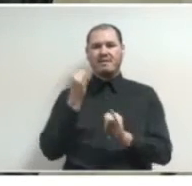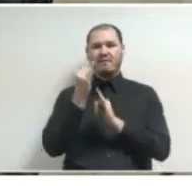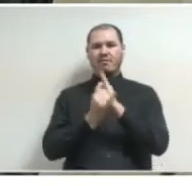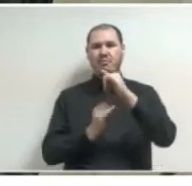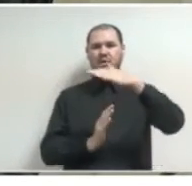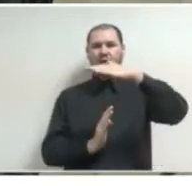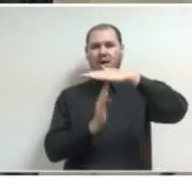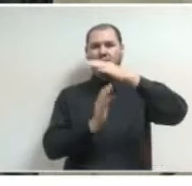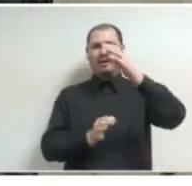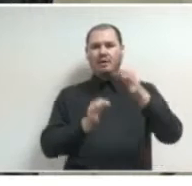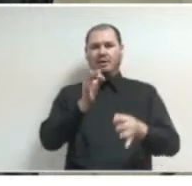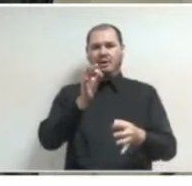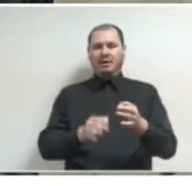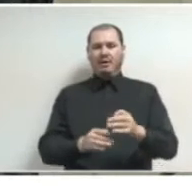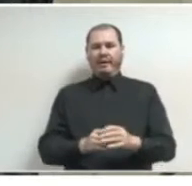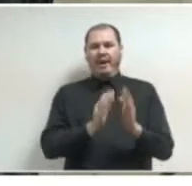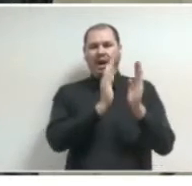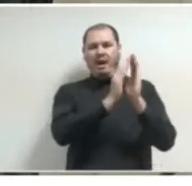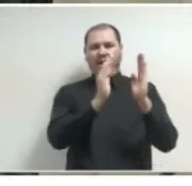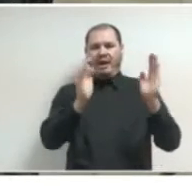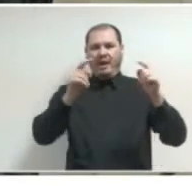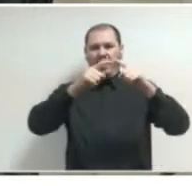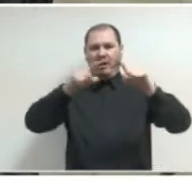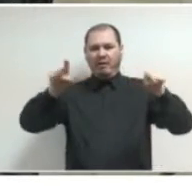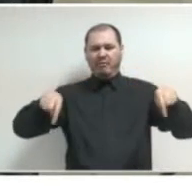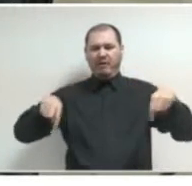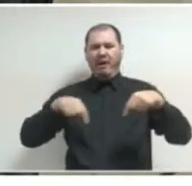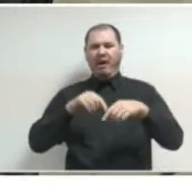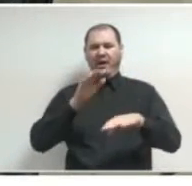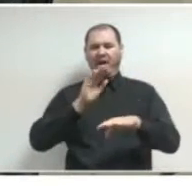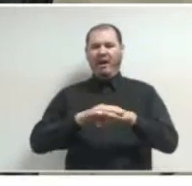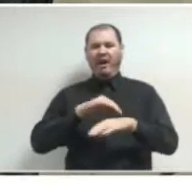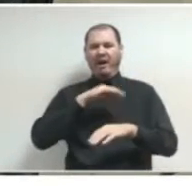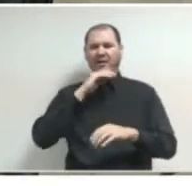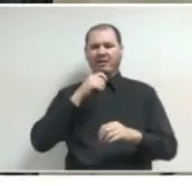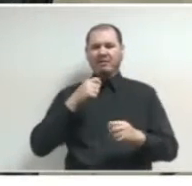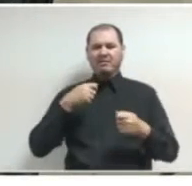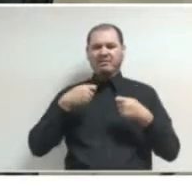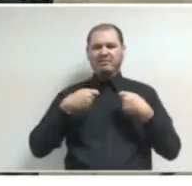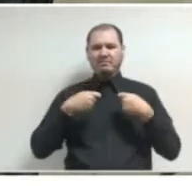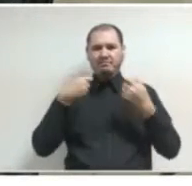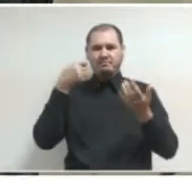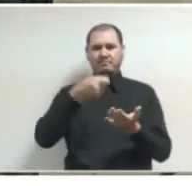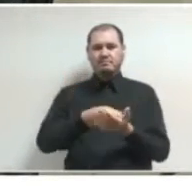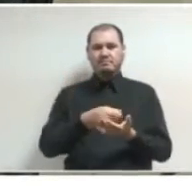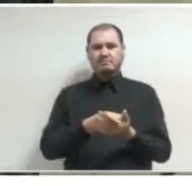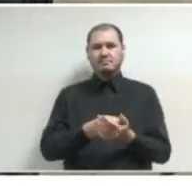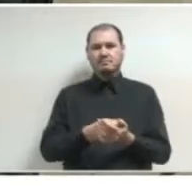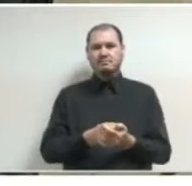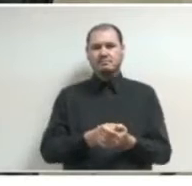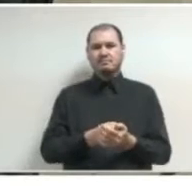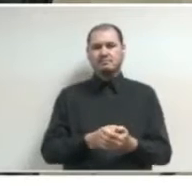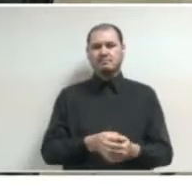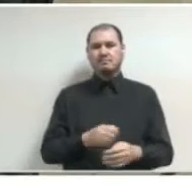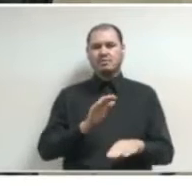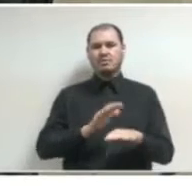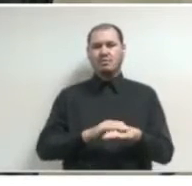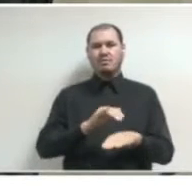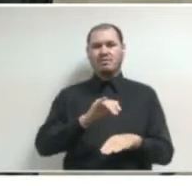Suprema de Justicia pe, el registro público pe, pe, mega inversión ya hecho pe Vimérica